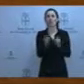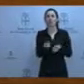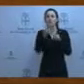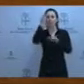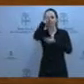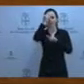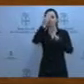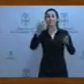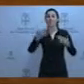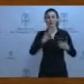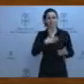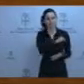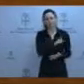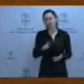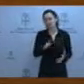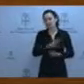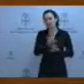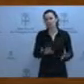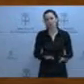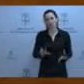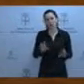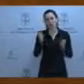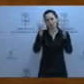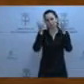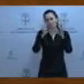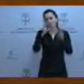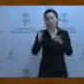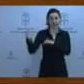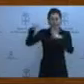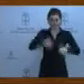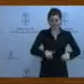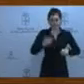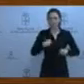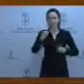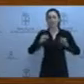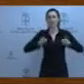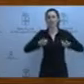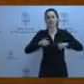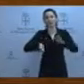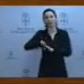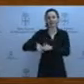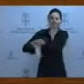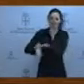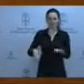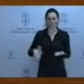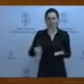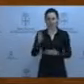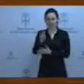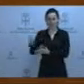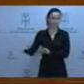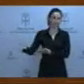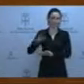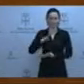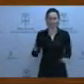reflexión. Mirad, a mí ya me parece un insulto a la inteligencia que quienes traigan a esta Cámara este tipo de iniciativas sea la derecha, y en este caso, el Partido Popular. O